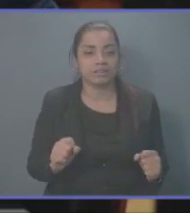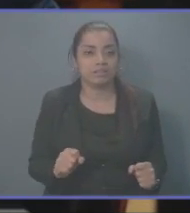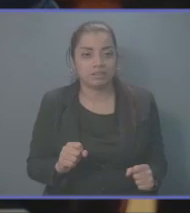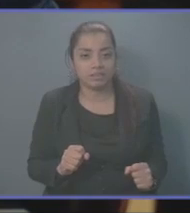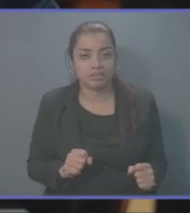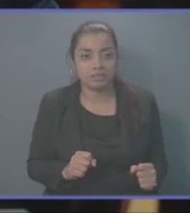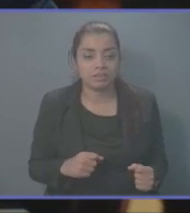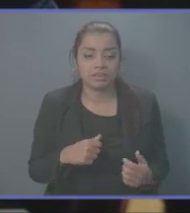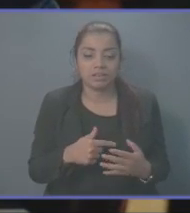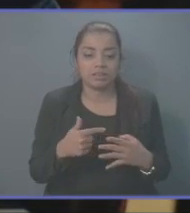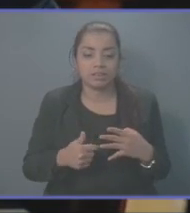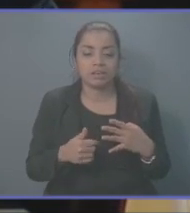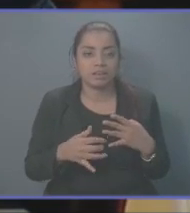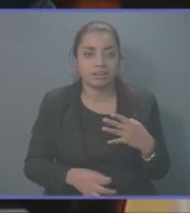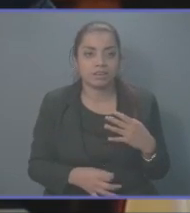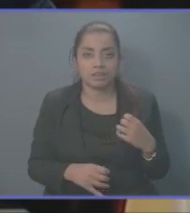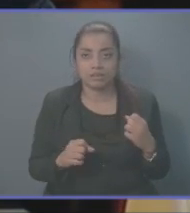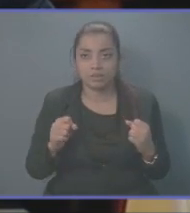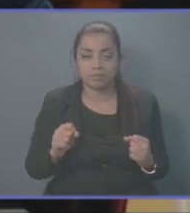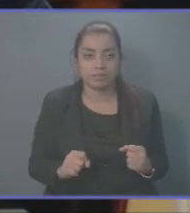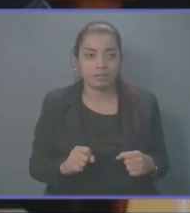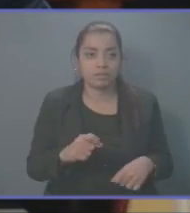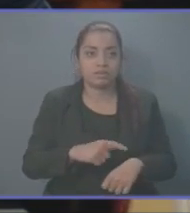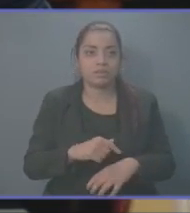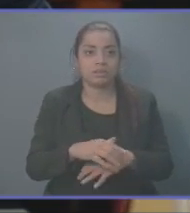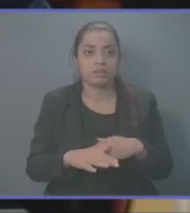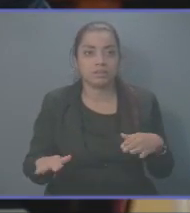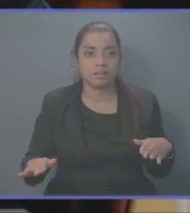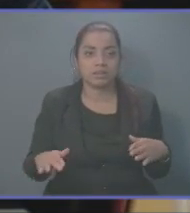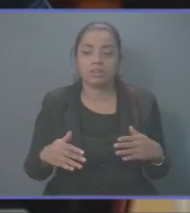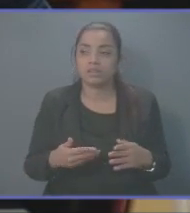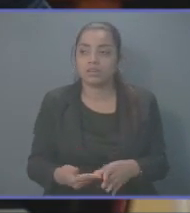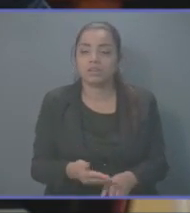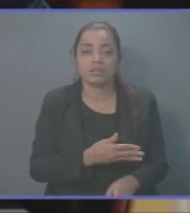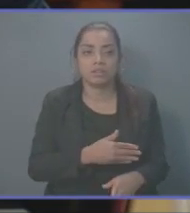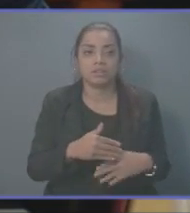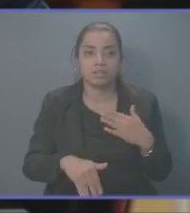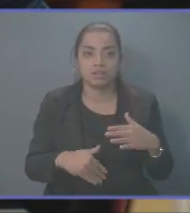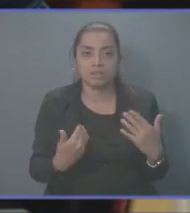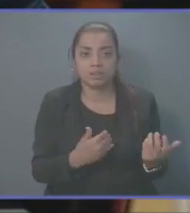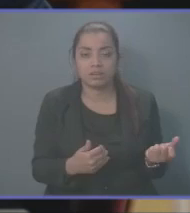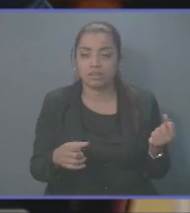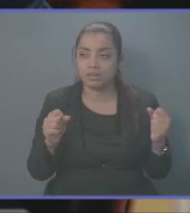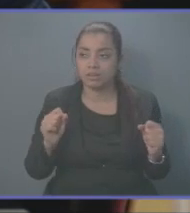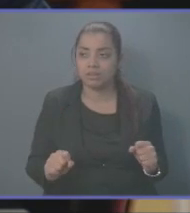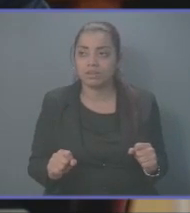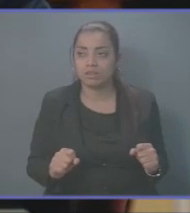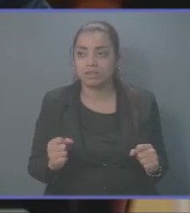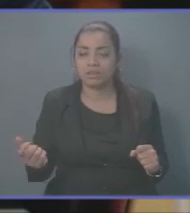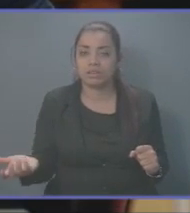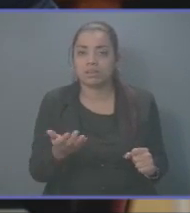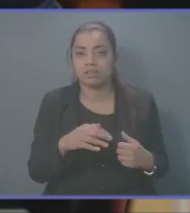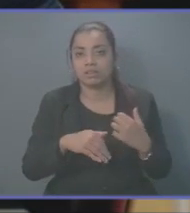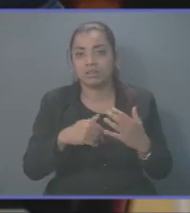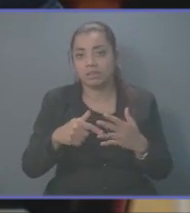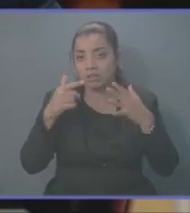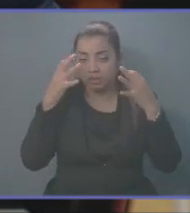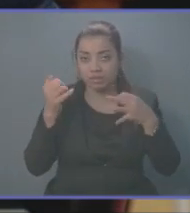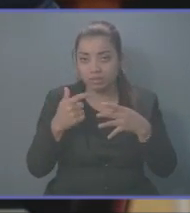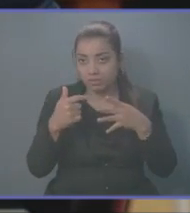la declaración haya vencido con anterioridad a la fecha de entrada en vigencia del presente